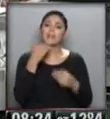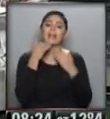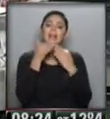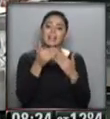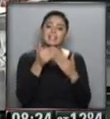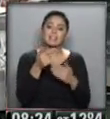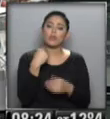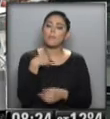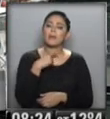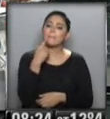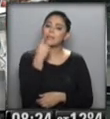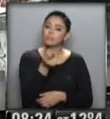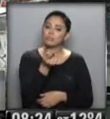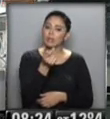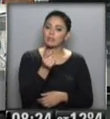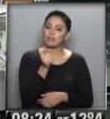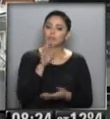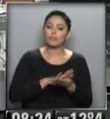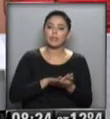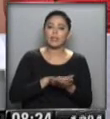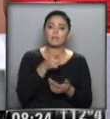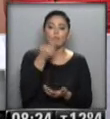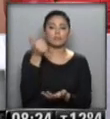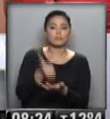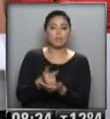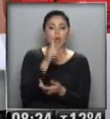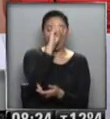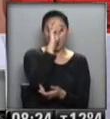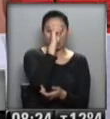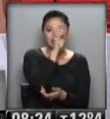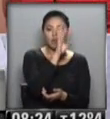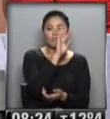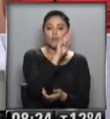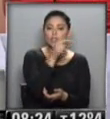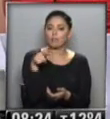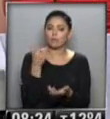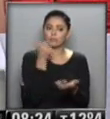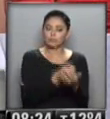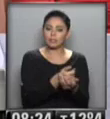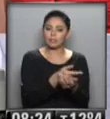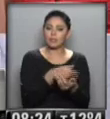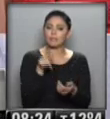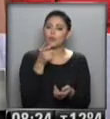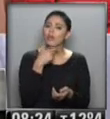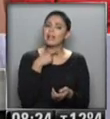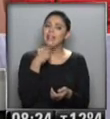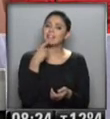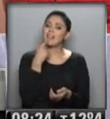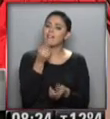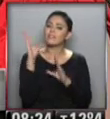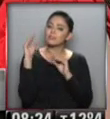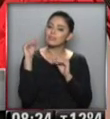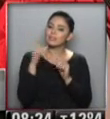antes del cierre de esta columna sobre tu presencia en el borde estuviste en las últimas horas queríamos vos querías dar una reflexión